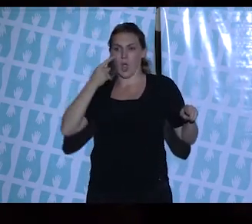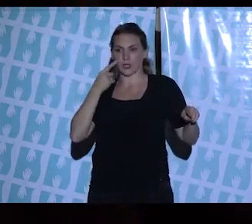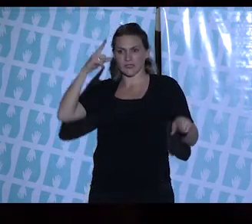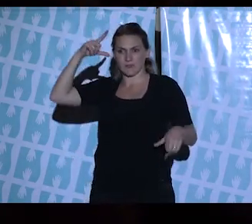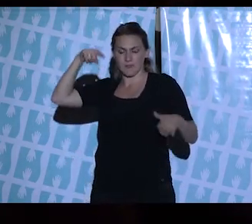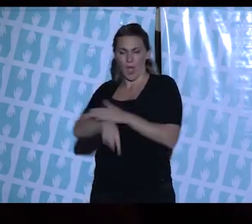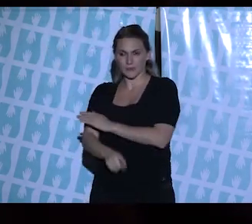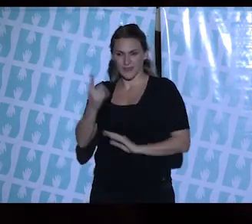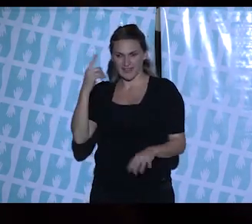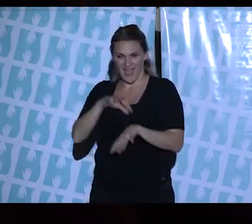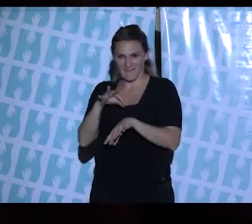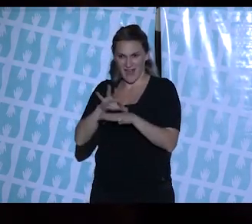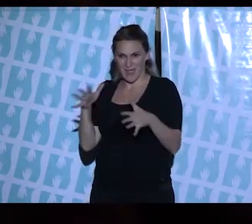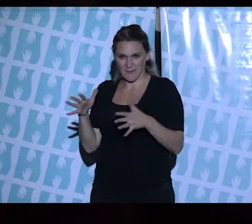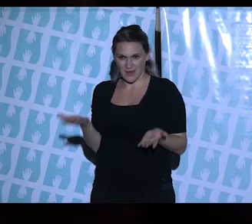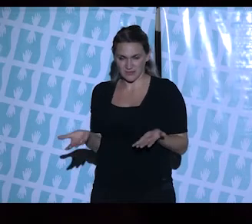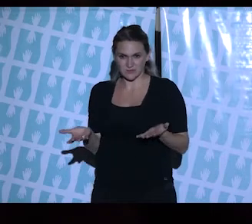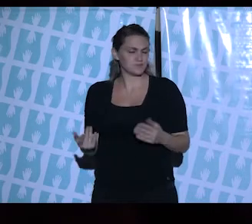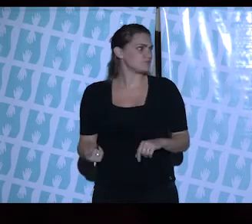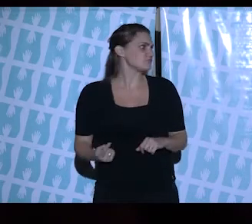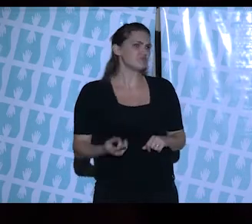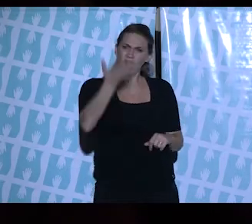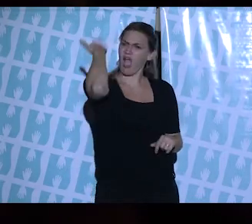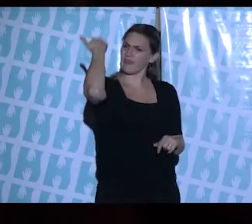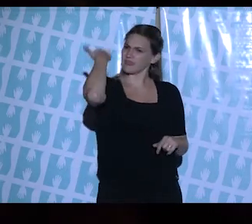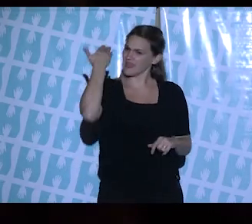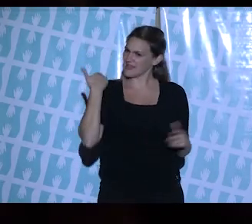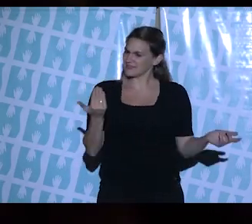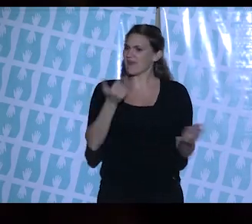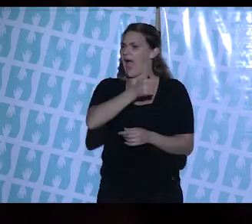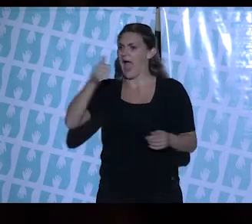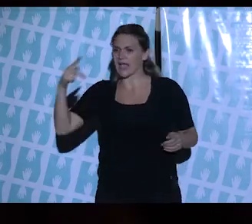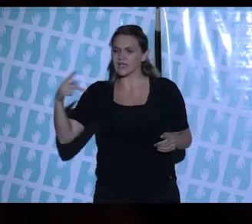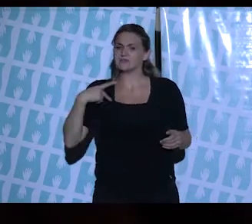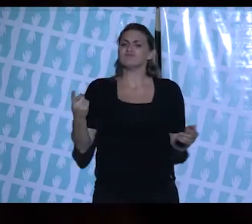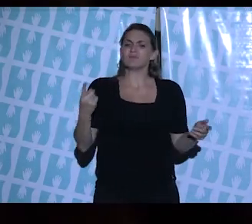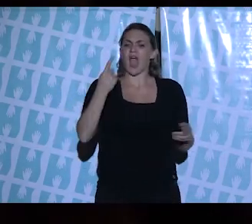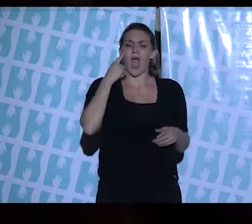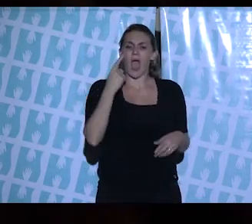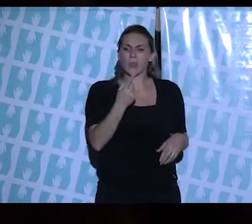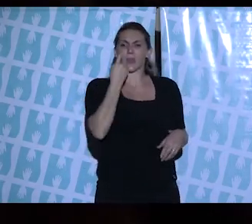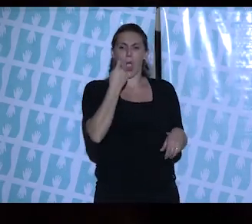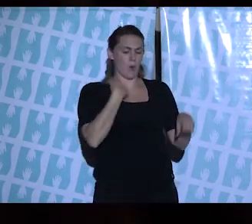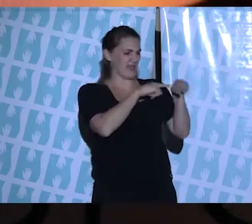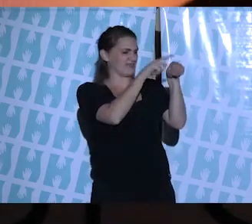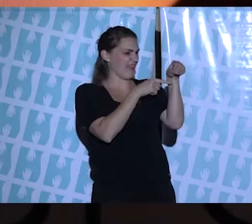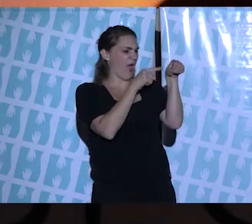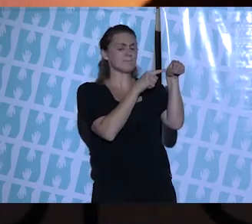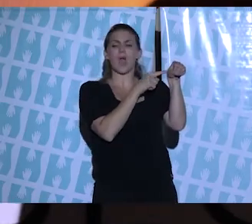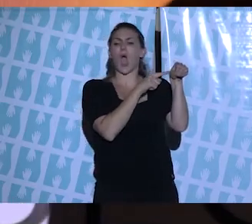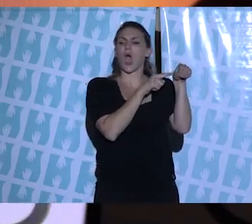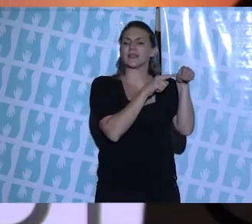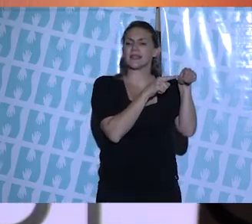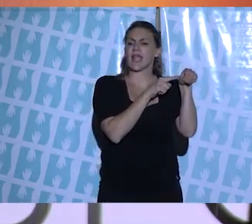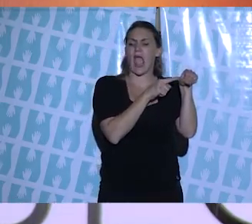primer lugar del cerebro que Brack encontró afectado por el depósito anormal de esta